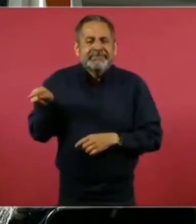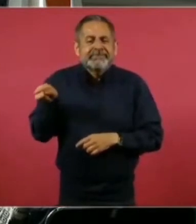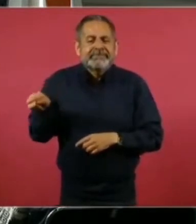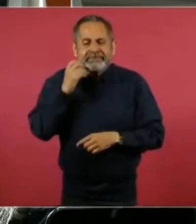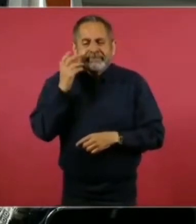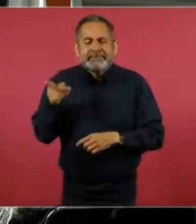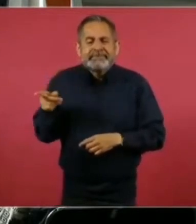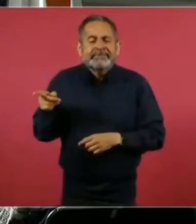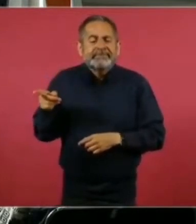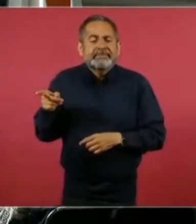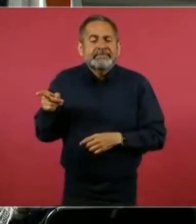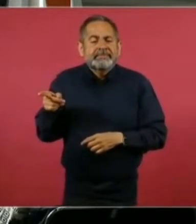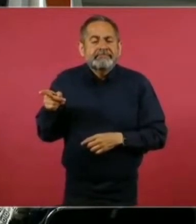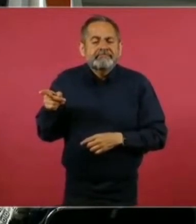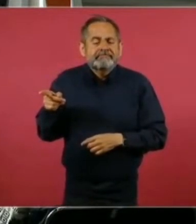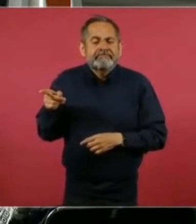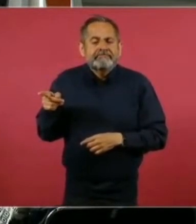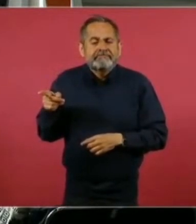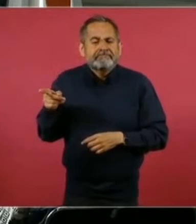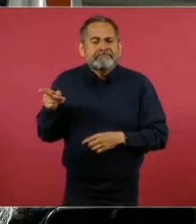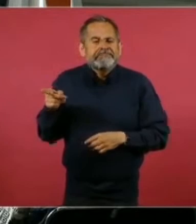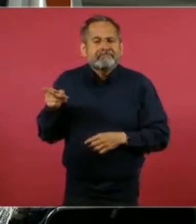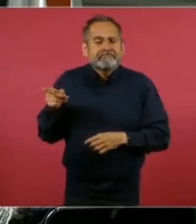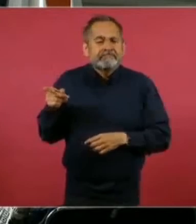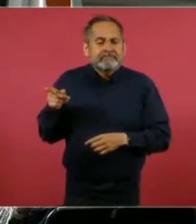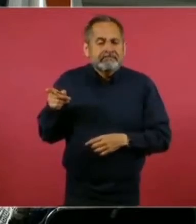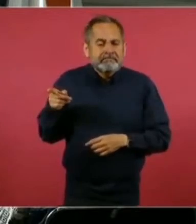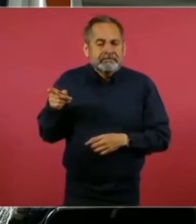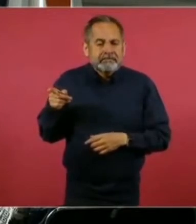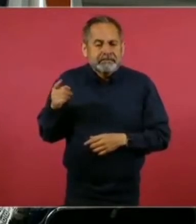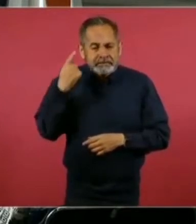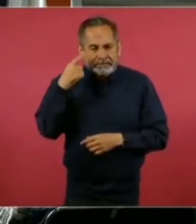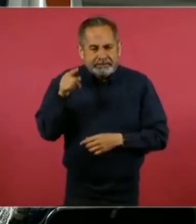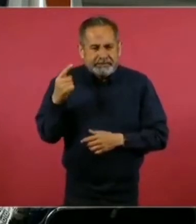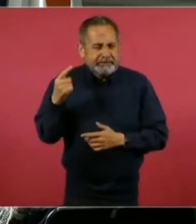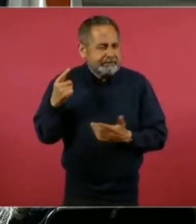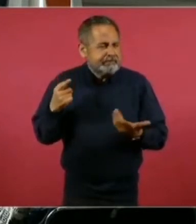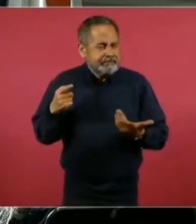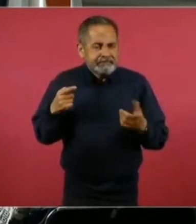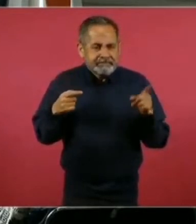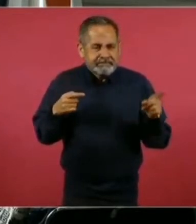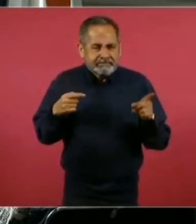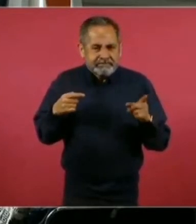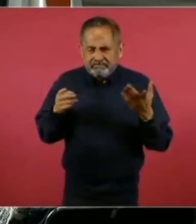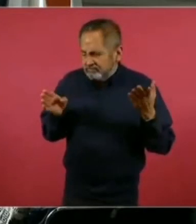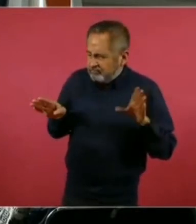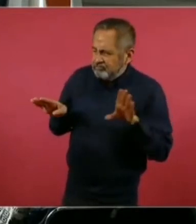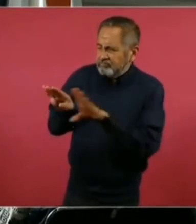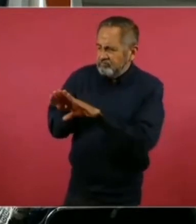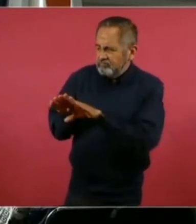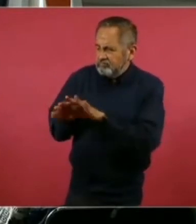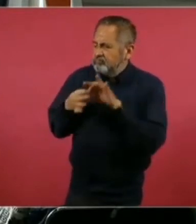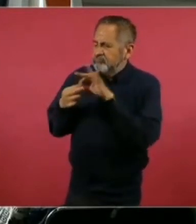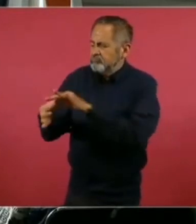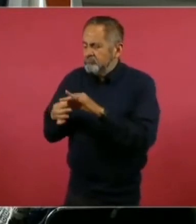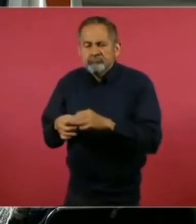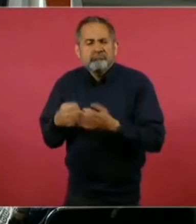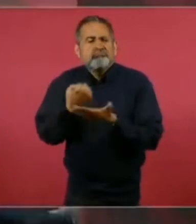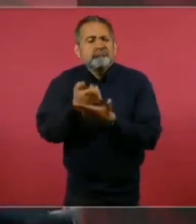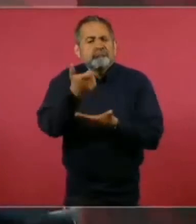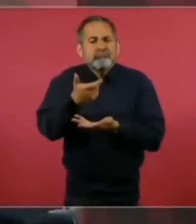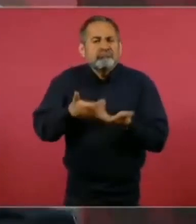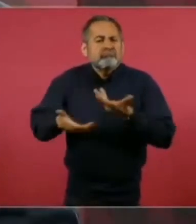para que no se llevara a cabo una relación económica con